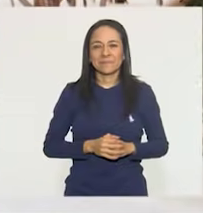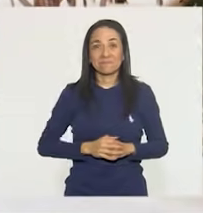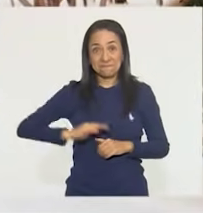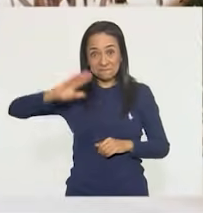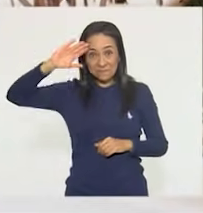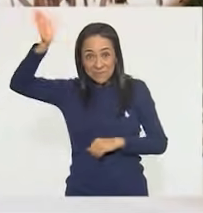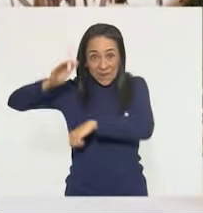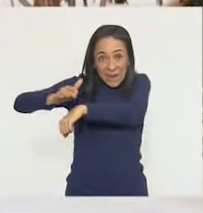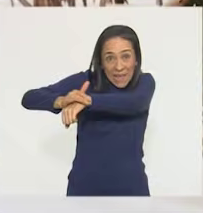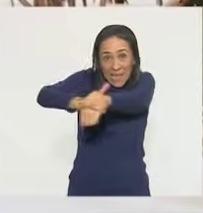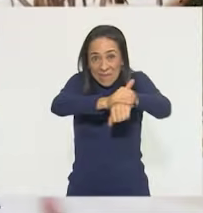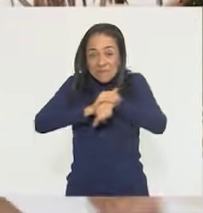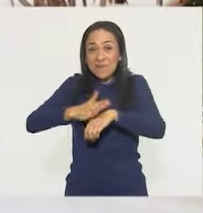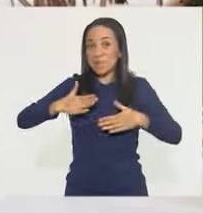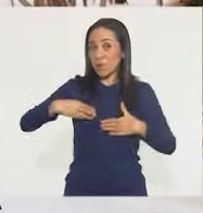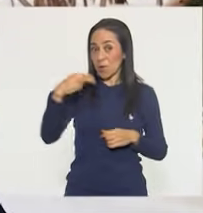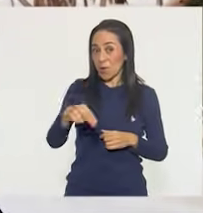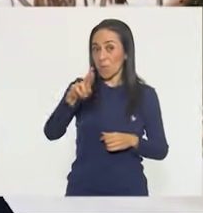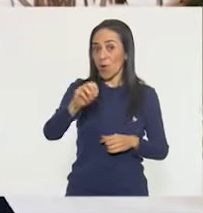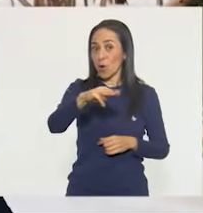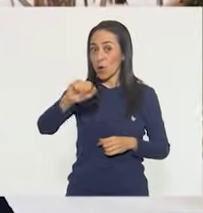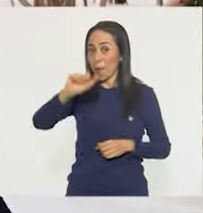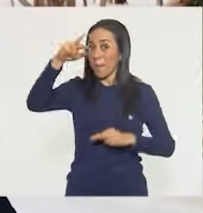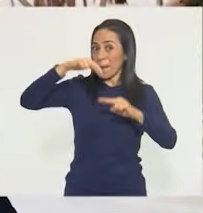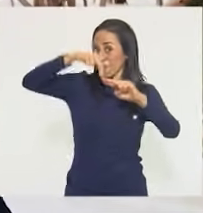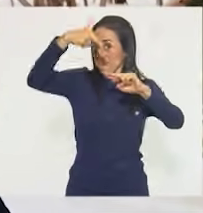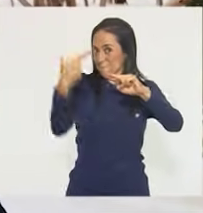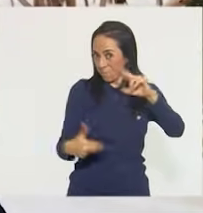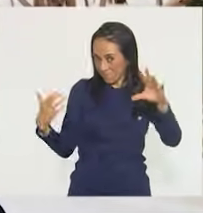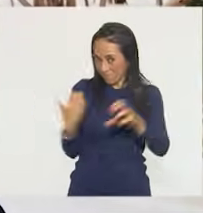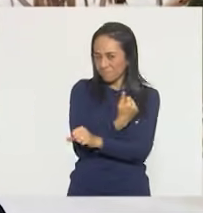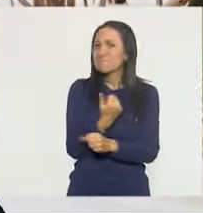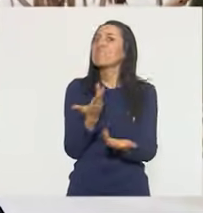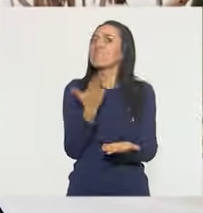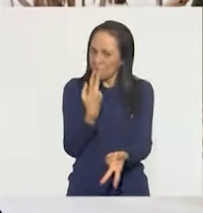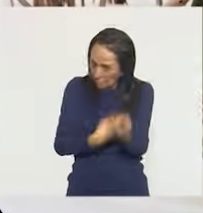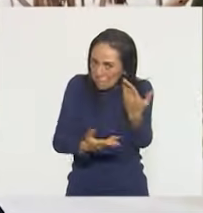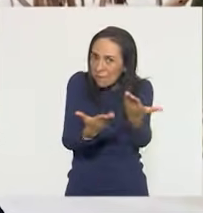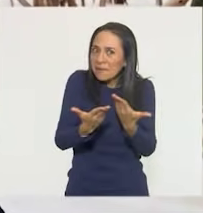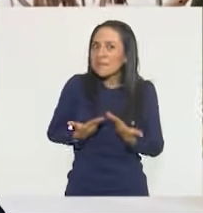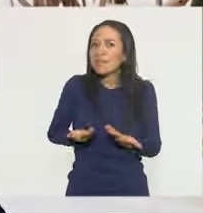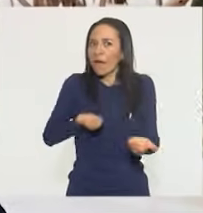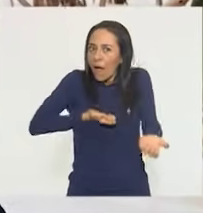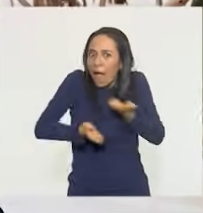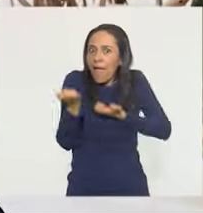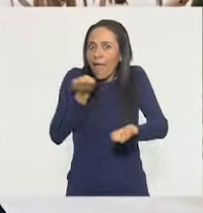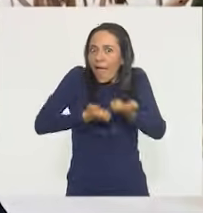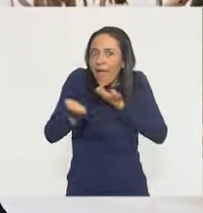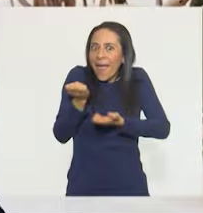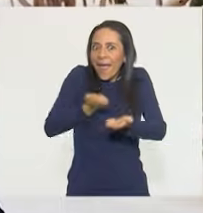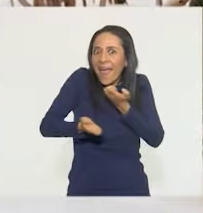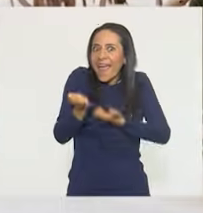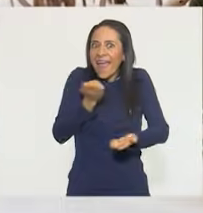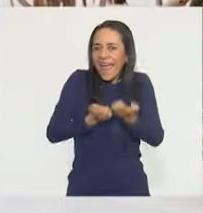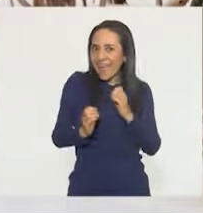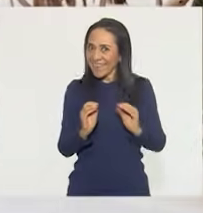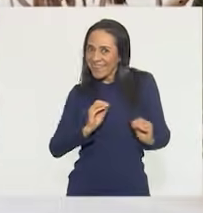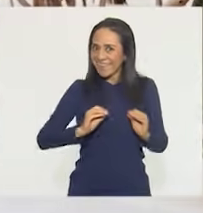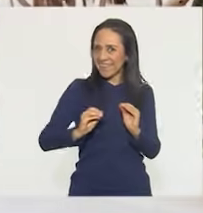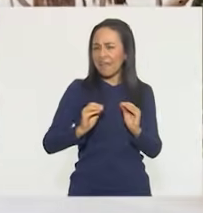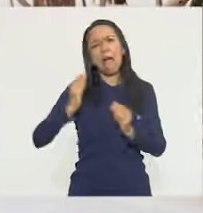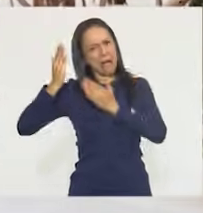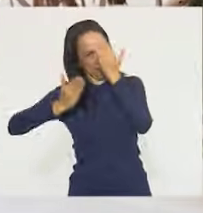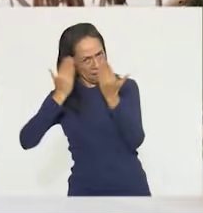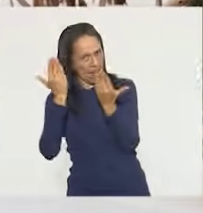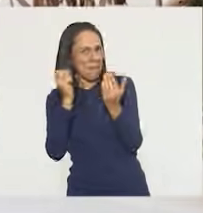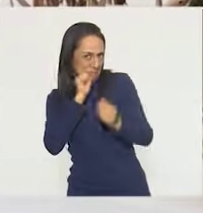Hola amigos míos, yo soy Romel Pacheco y bienvenidos nuevamente a hacer un poquito de ejercicio mientras estudiamos. El día de hoy vamos a